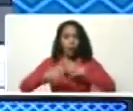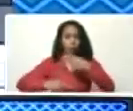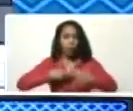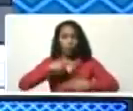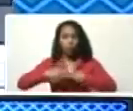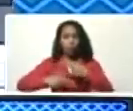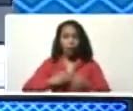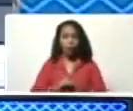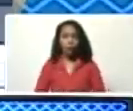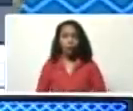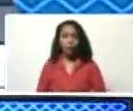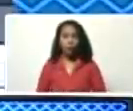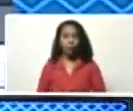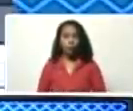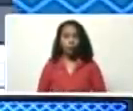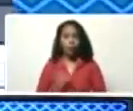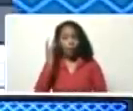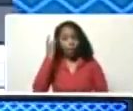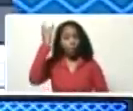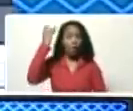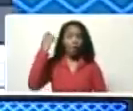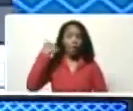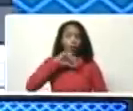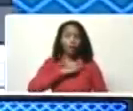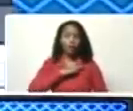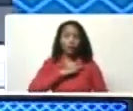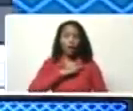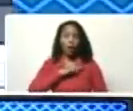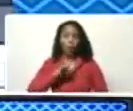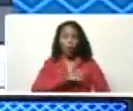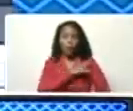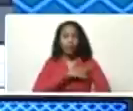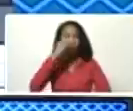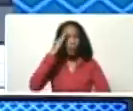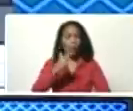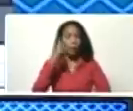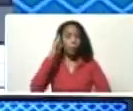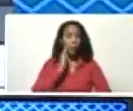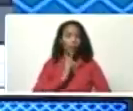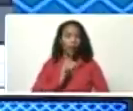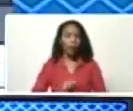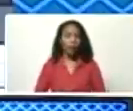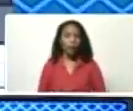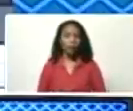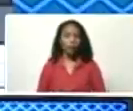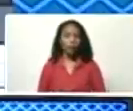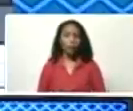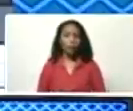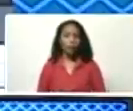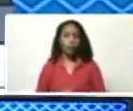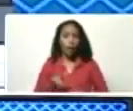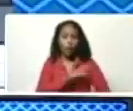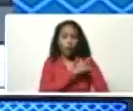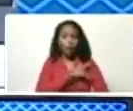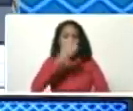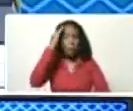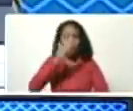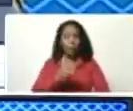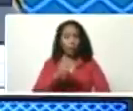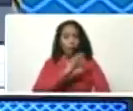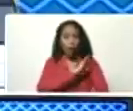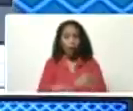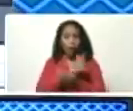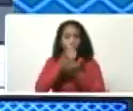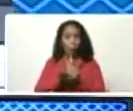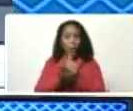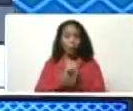revolucionaria creada por nuestra Universidad Militar Bolivariana, la Universidad Militar de la Fuerza